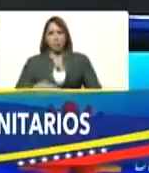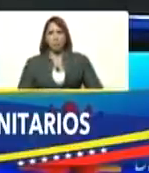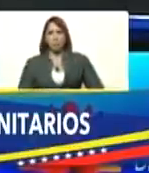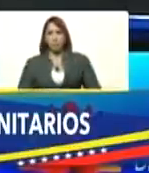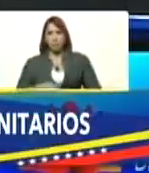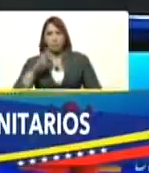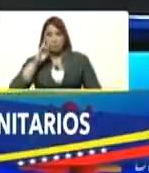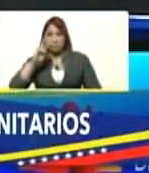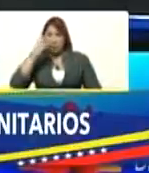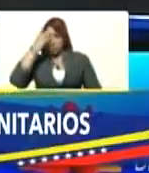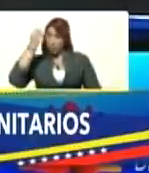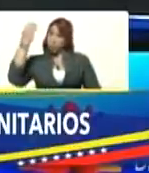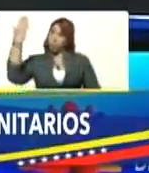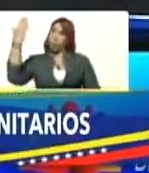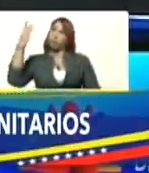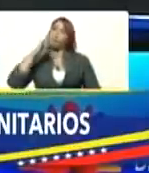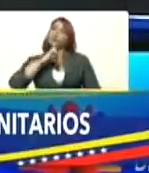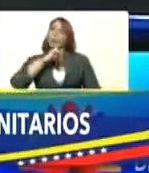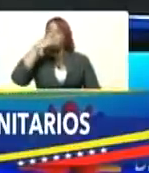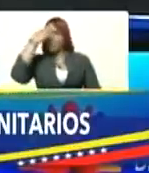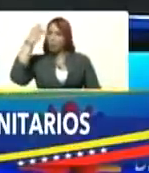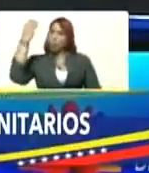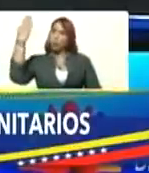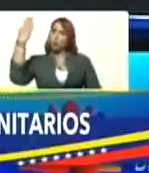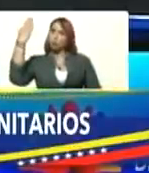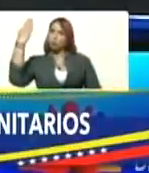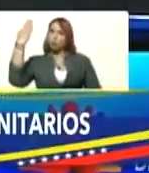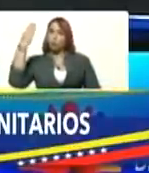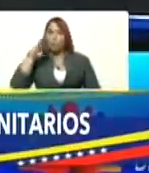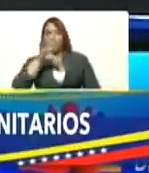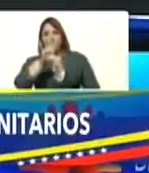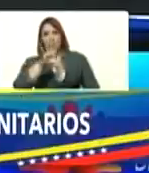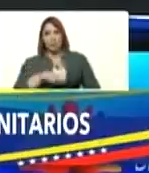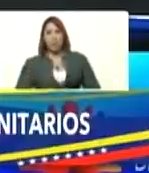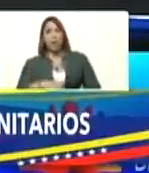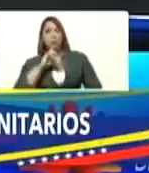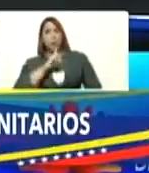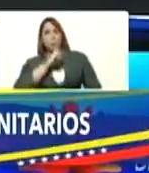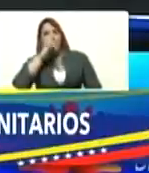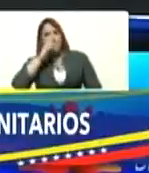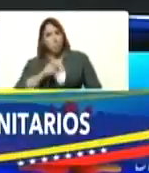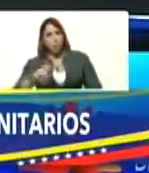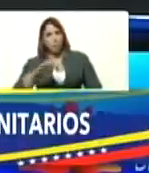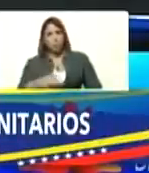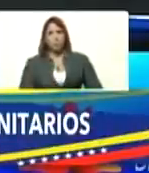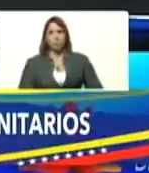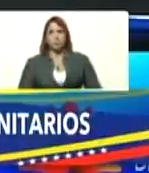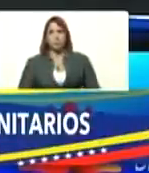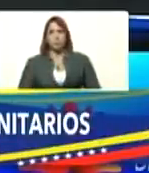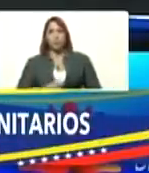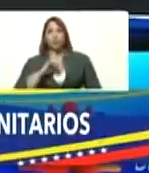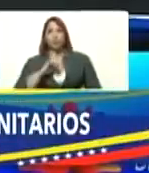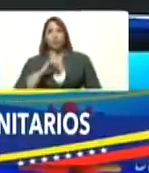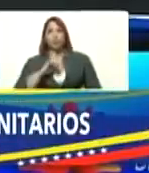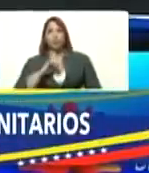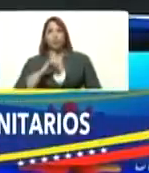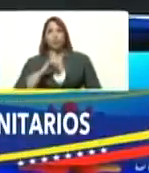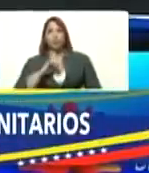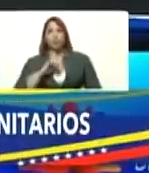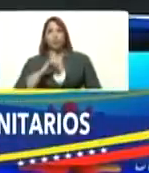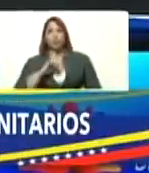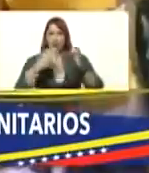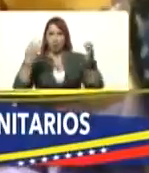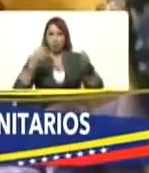viendo a Dios, en nombre de Dios, de la patria, en nombre del pueblo, en nombre de los libertad